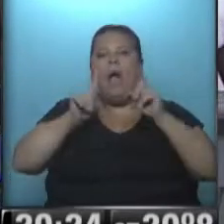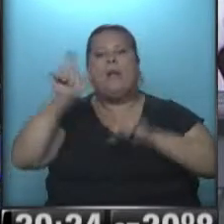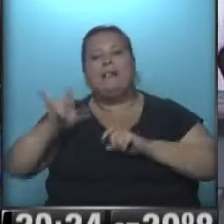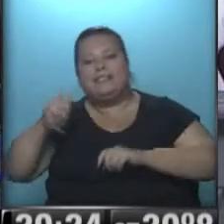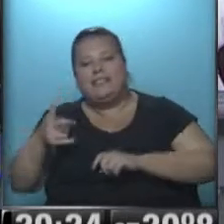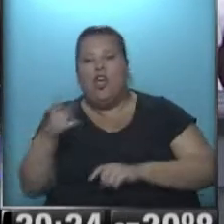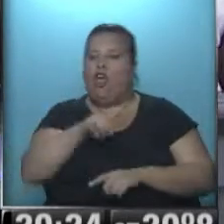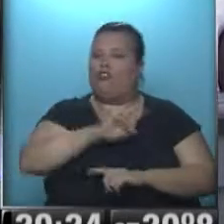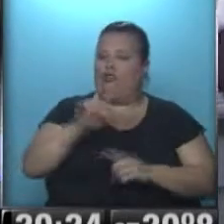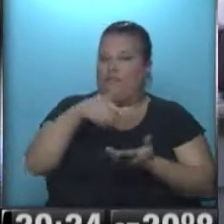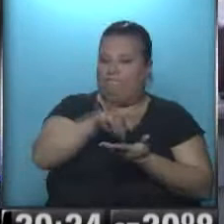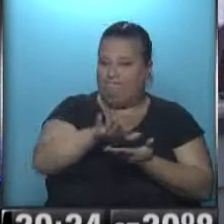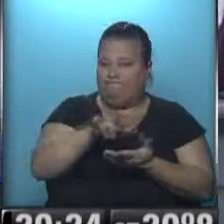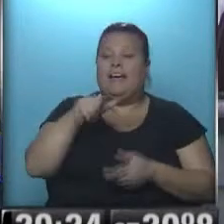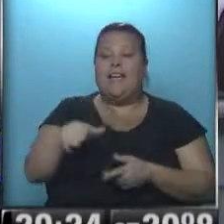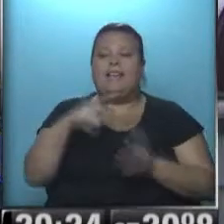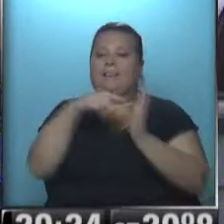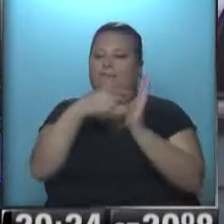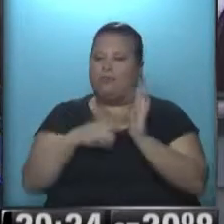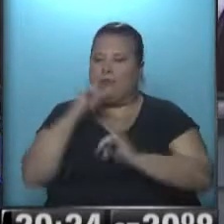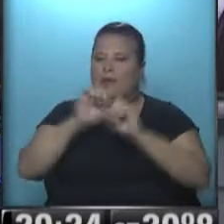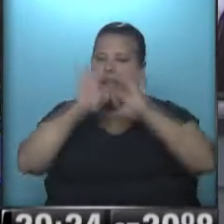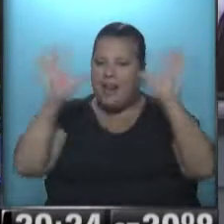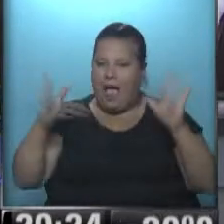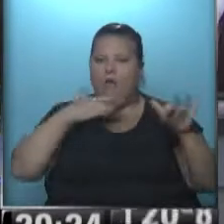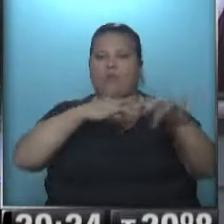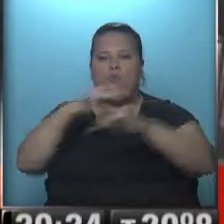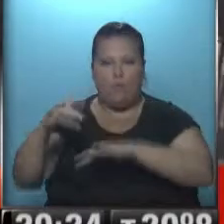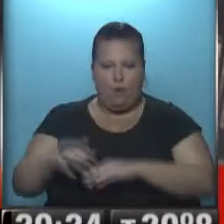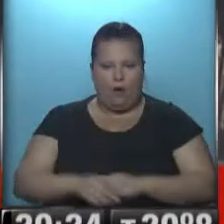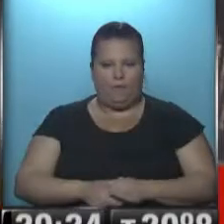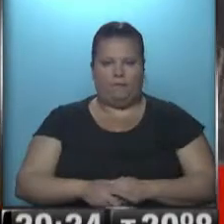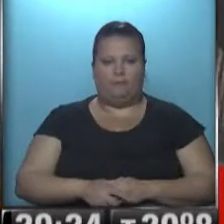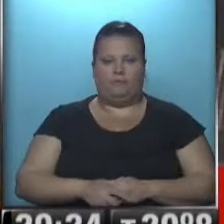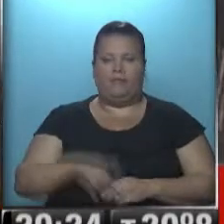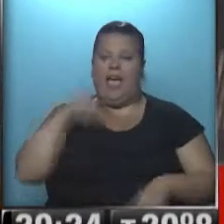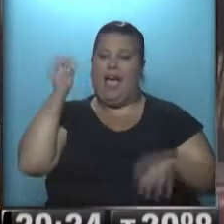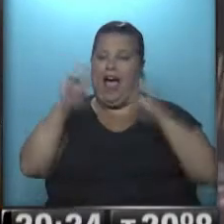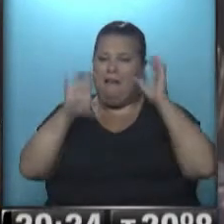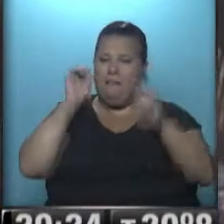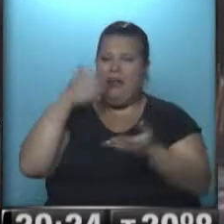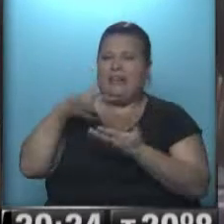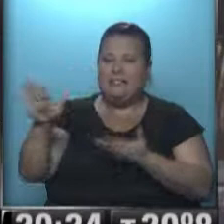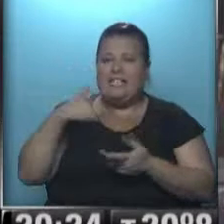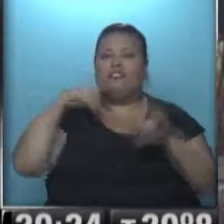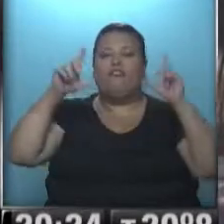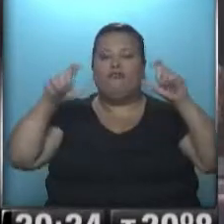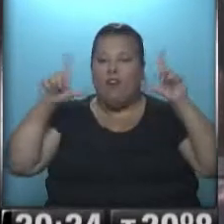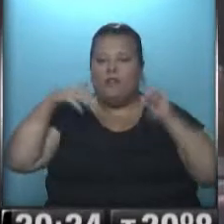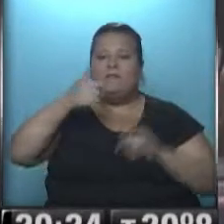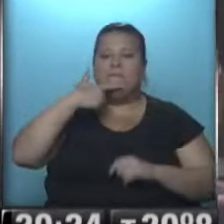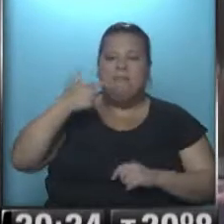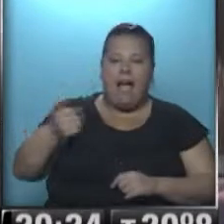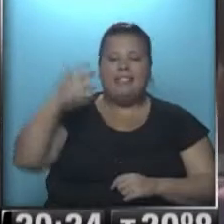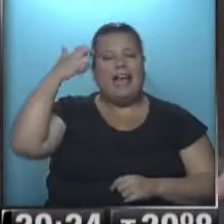y con otras no. Aquí están los detalles de las repercusiones. Críticas y rechazos obtuvo la foto entre Sergio Massa